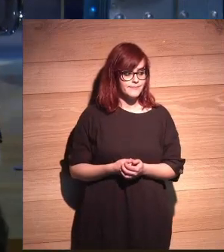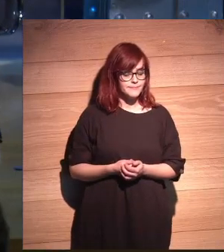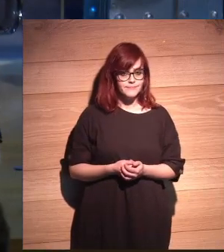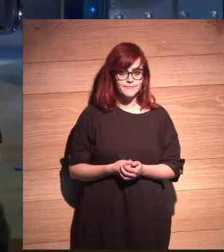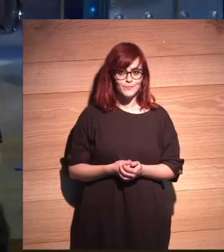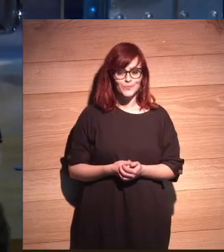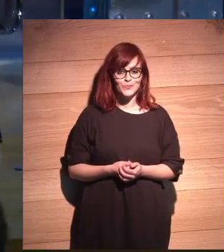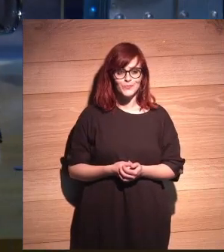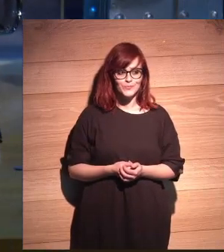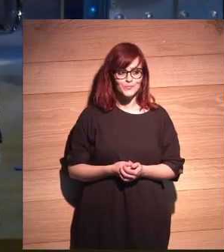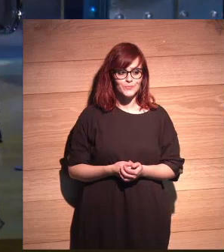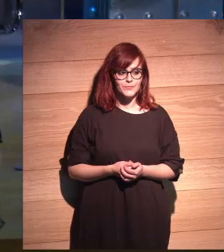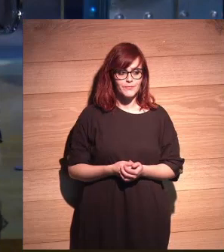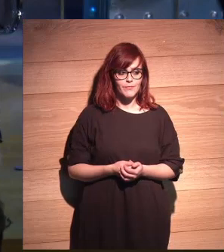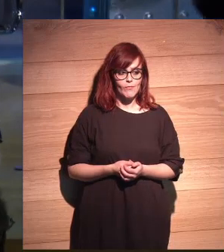aquí.